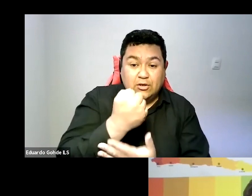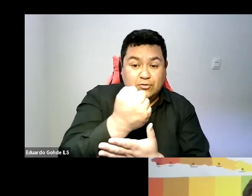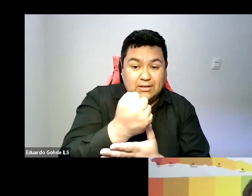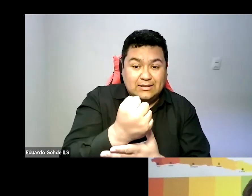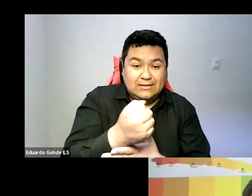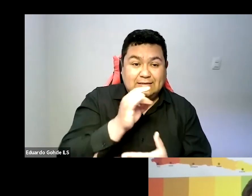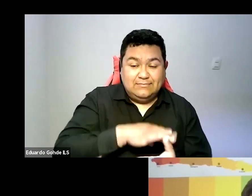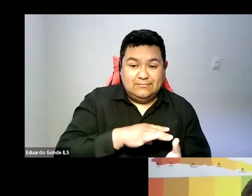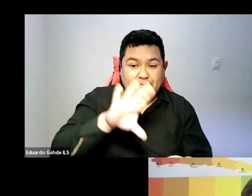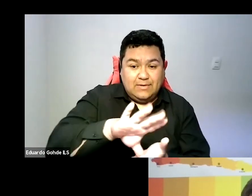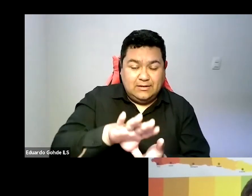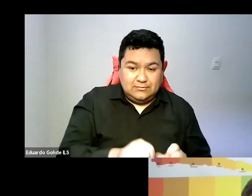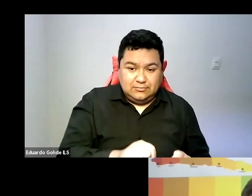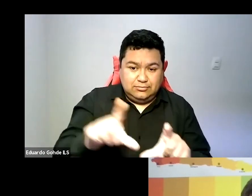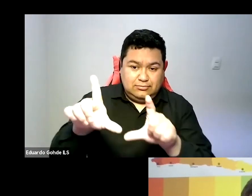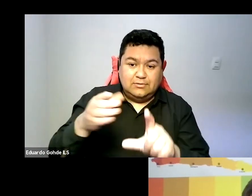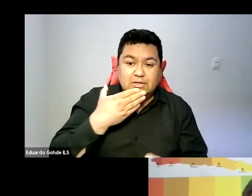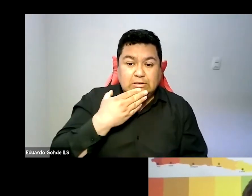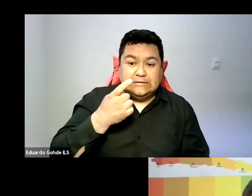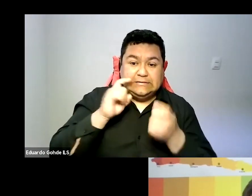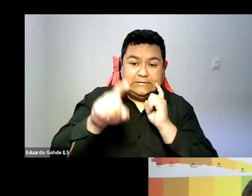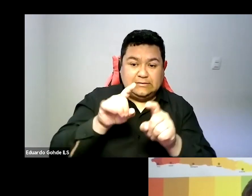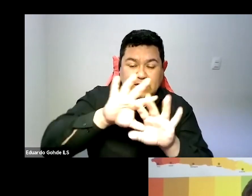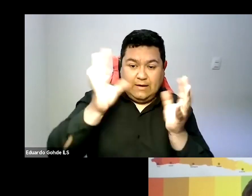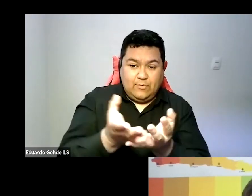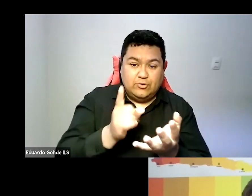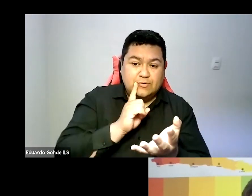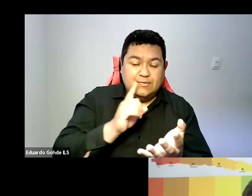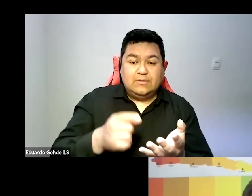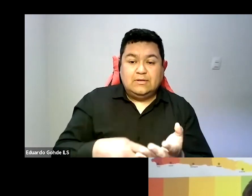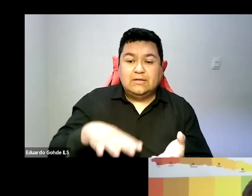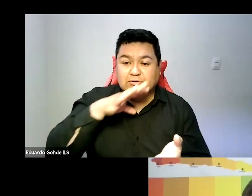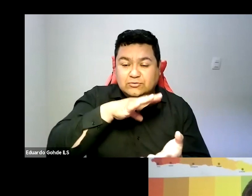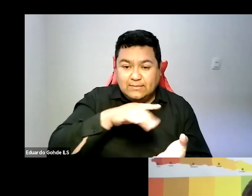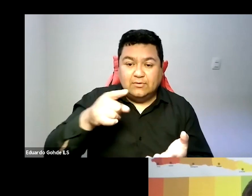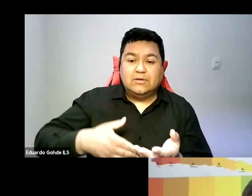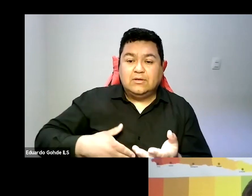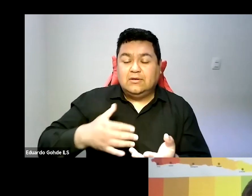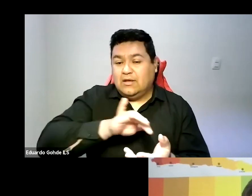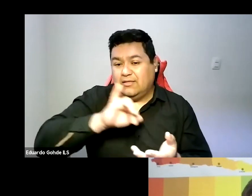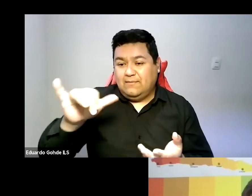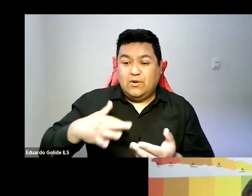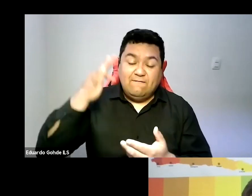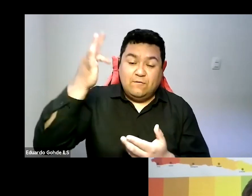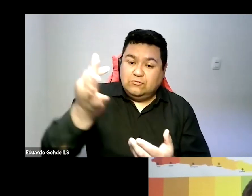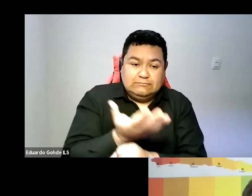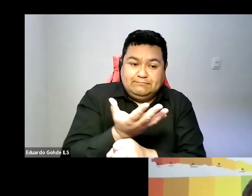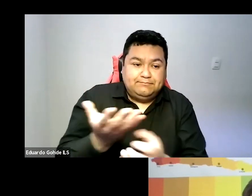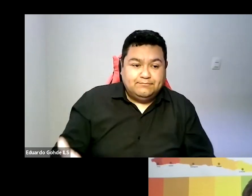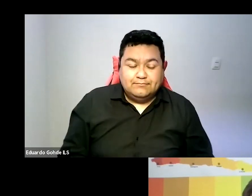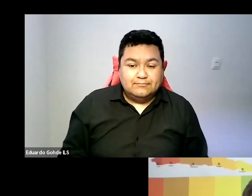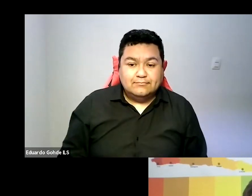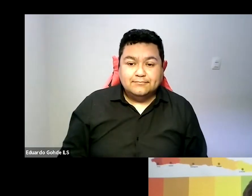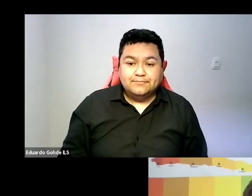que ser una voz crítica con respecto a el mundo que tenemos, el que heredamos y el que vamos a dejar como legado. Y